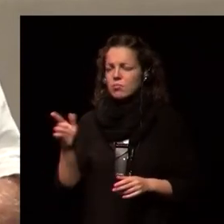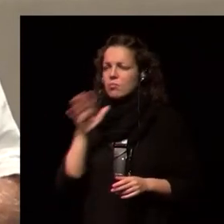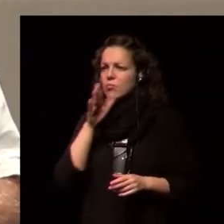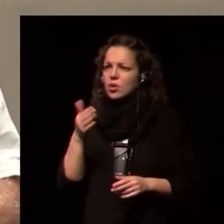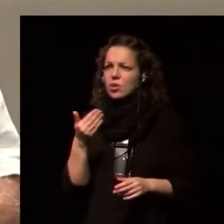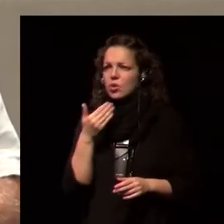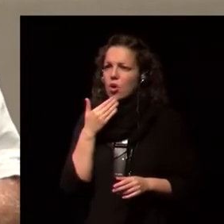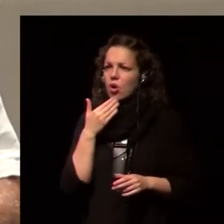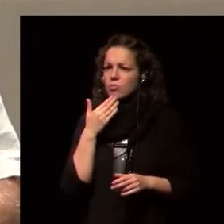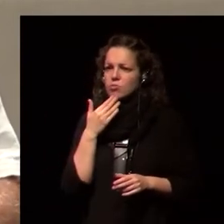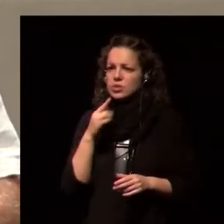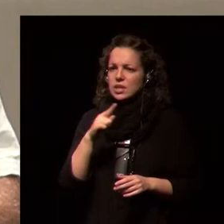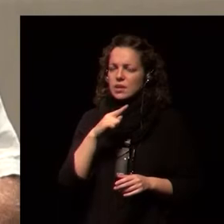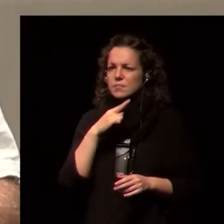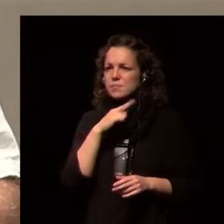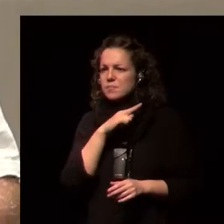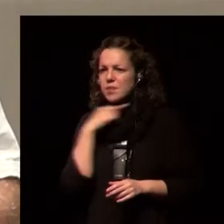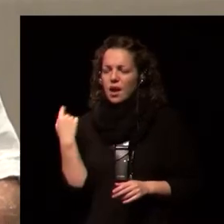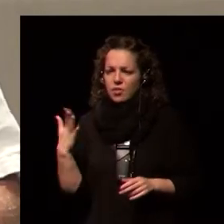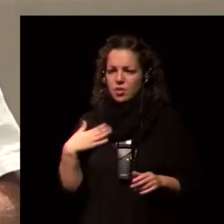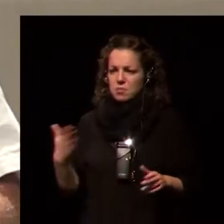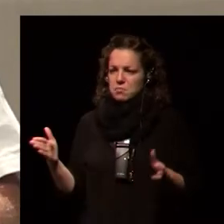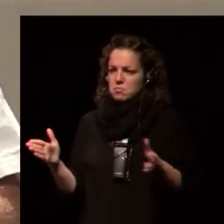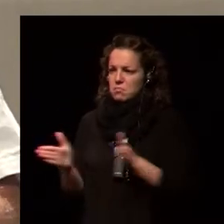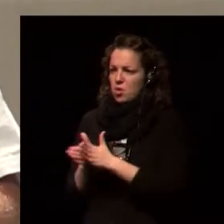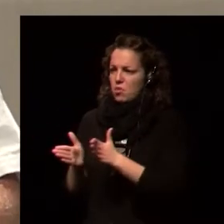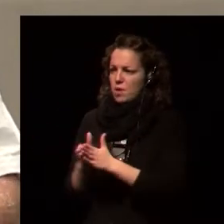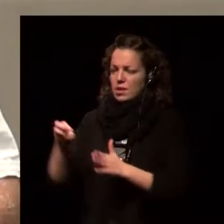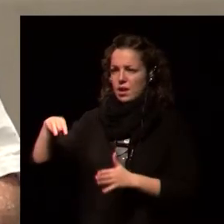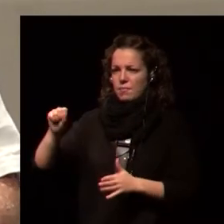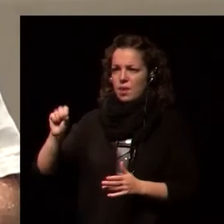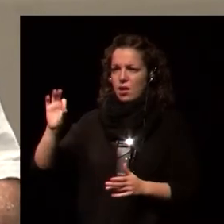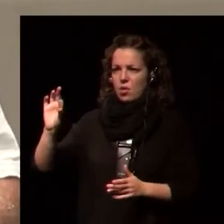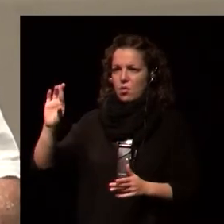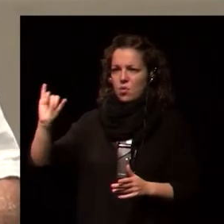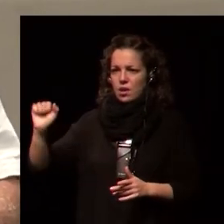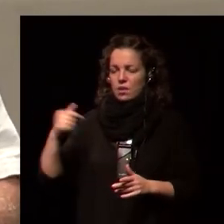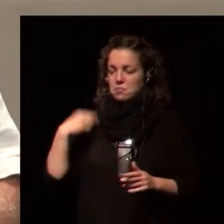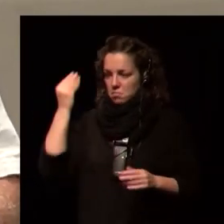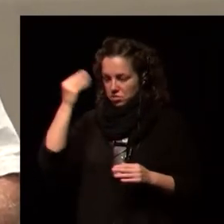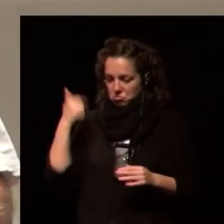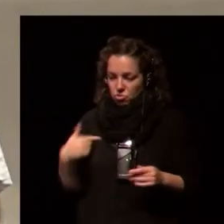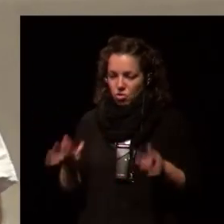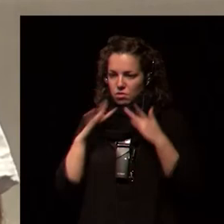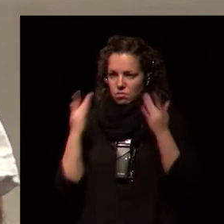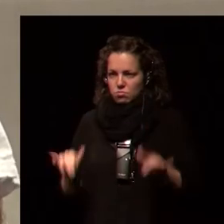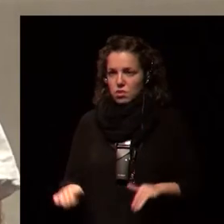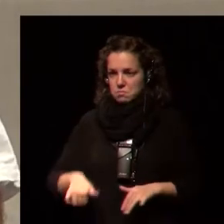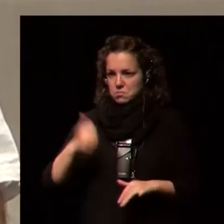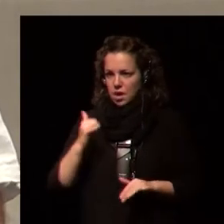pecadores colonialistas. Mi socia maorí pensó que yo era más neutral